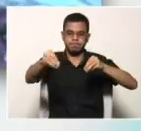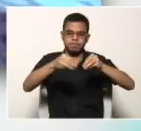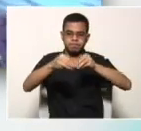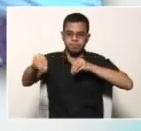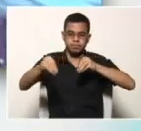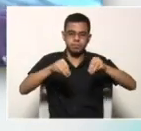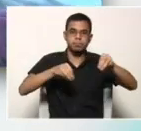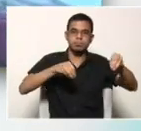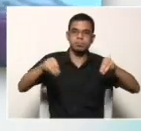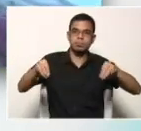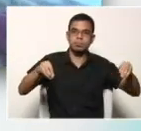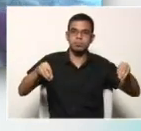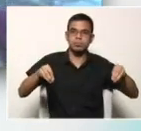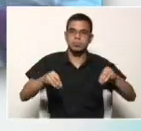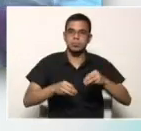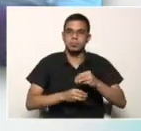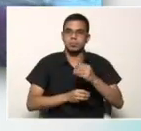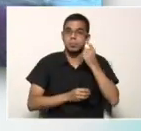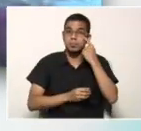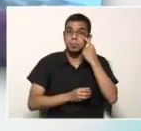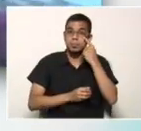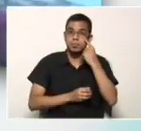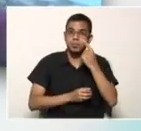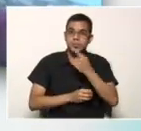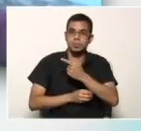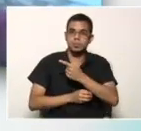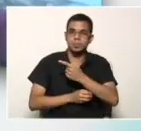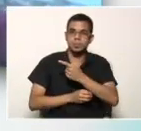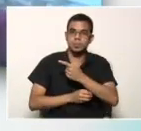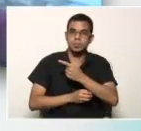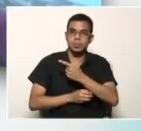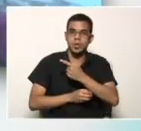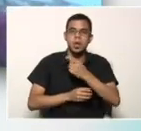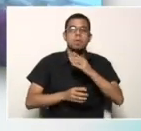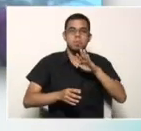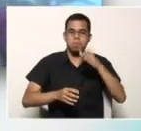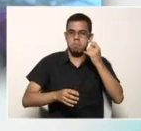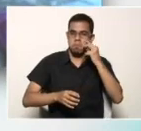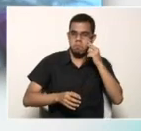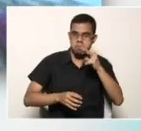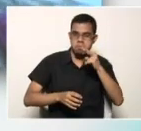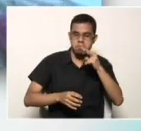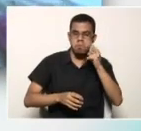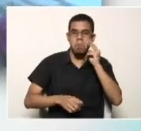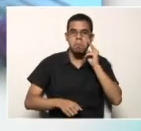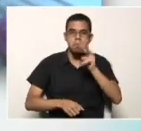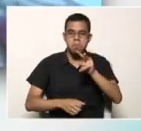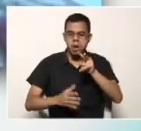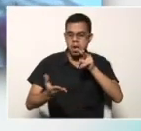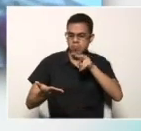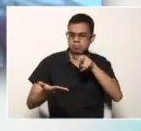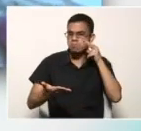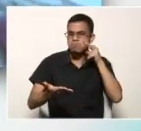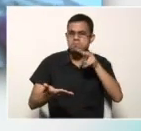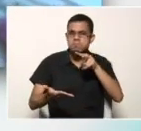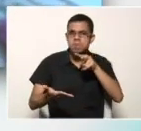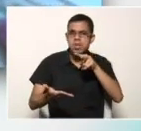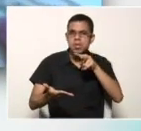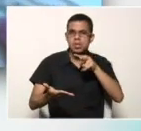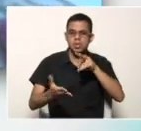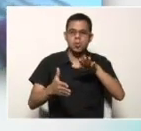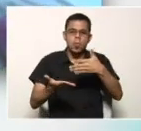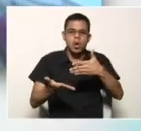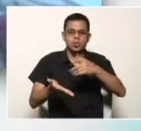muchachas, los tornillos colocados en las uniones, es decir, en donde se sujeta el tornillo cuando ya está ensamblada nuevamente